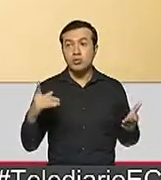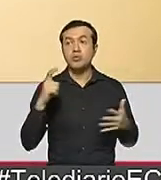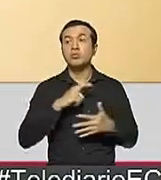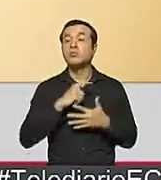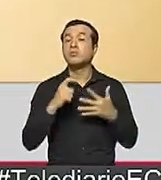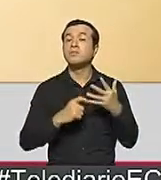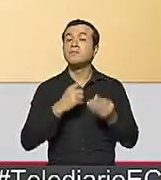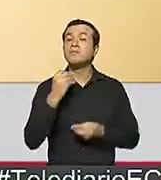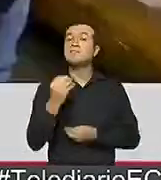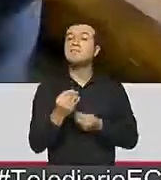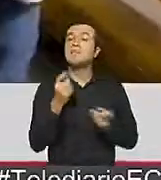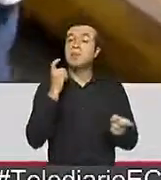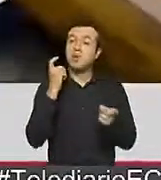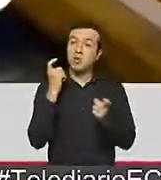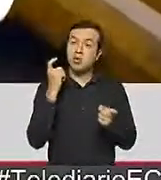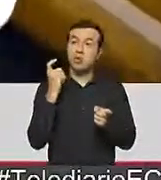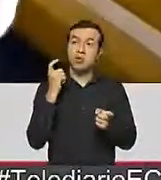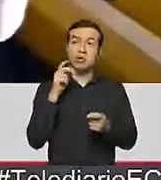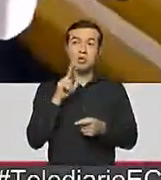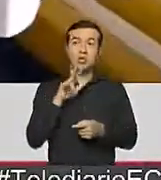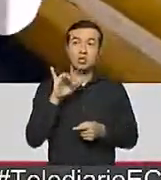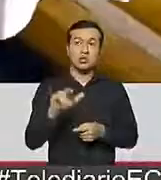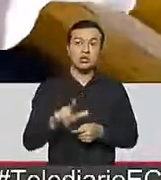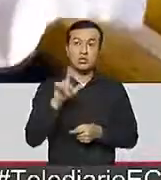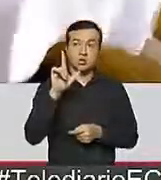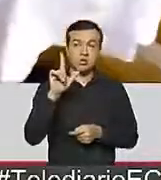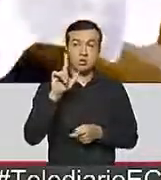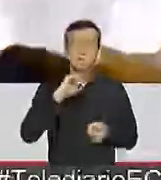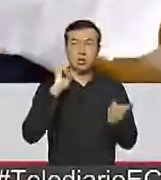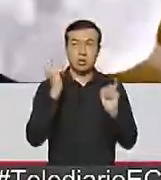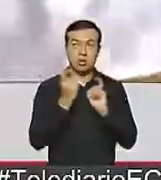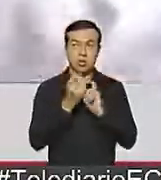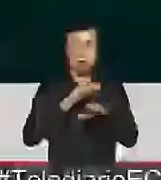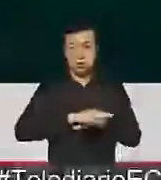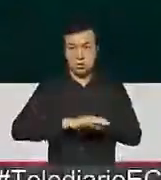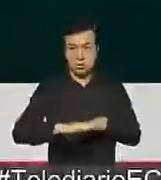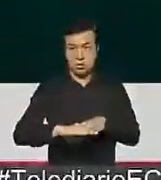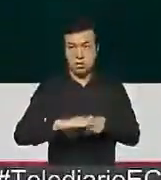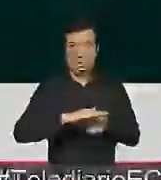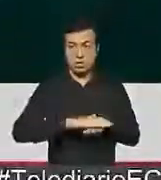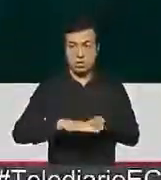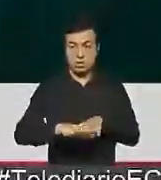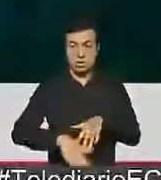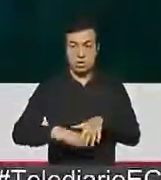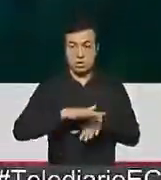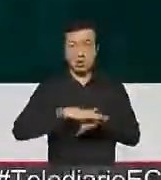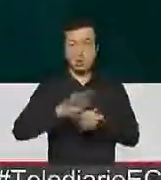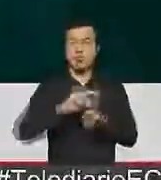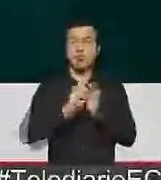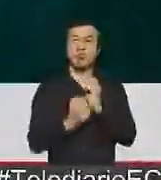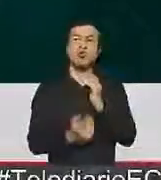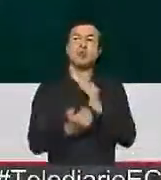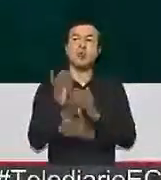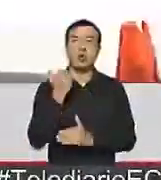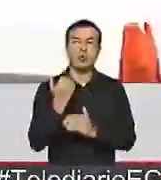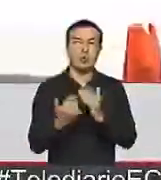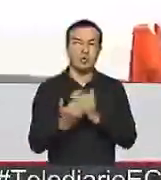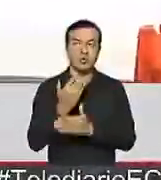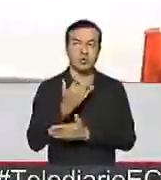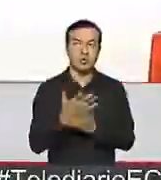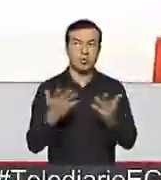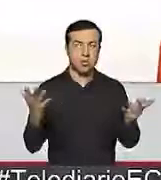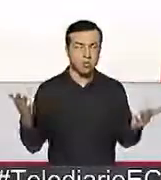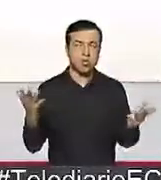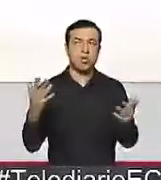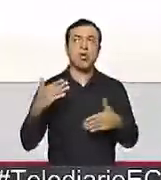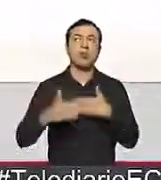también el control. Desde el 3 de julio se cambió la alfombra sanitaria en el andén central del ducto internacional y se